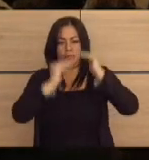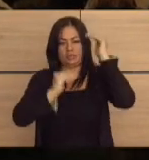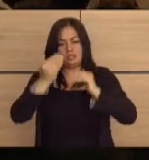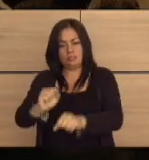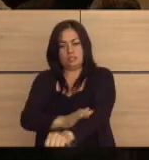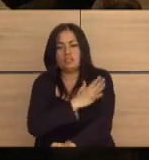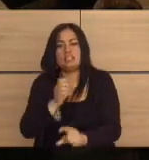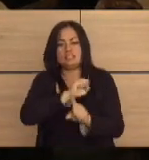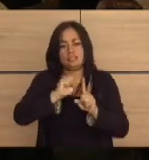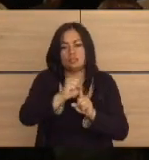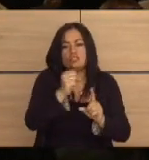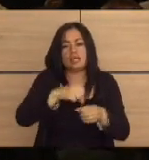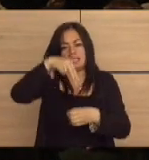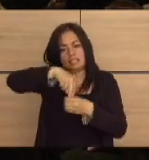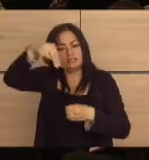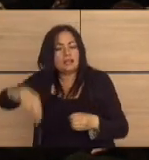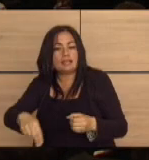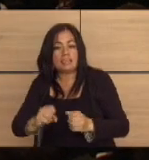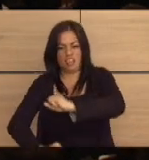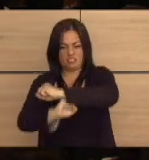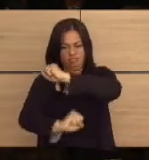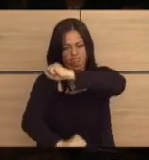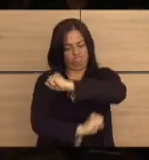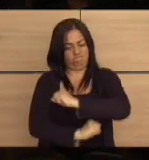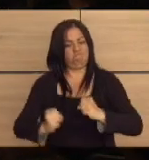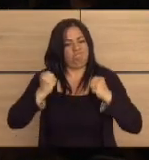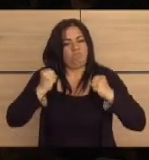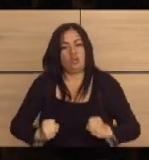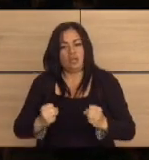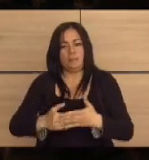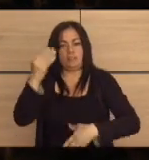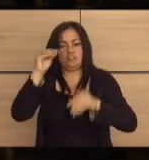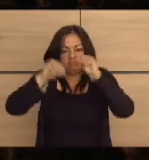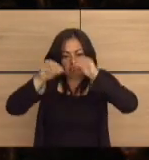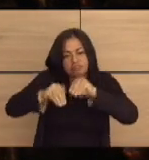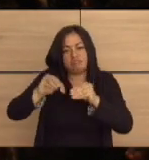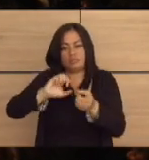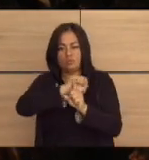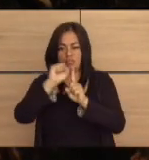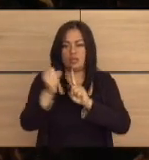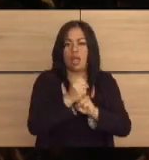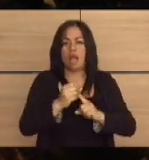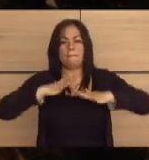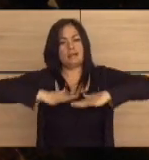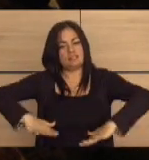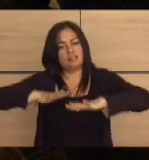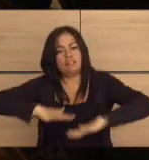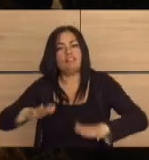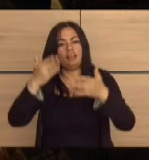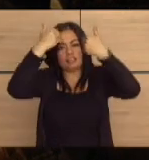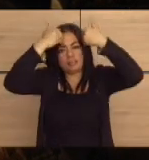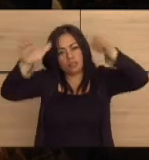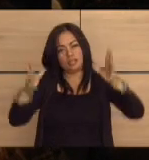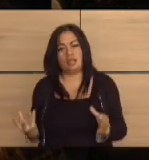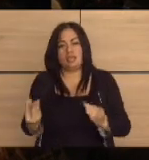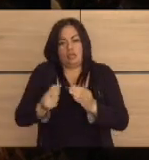socioemocionales y ciudadanas darán una base sólida en el compromiso de una construcción de una sociedad pacífica, democrática e